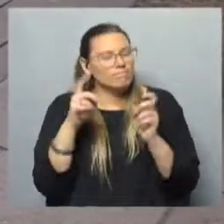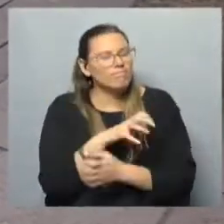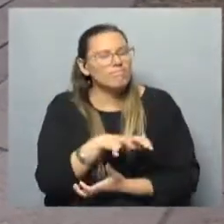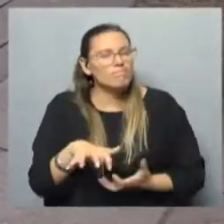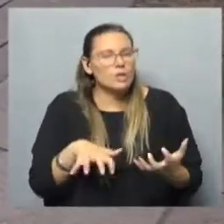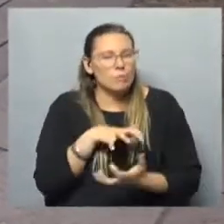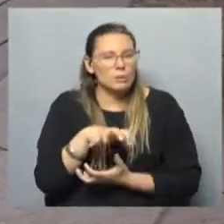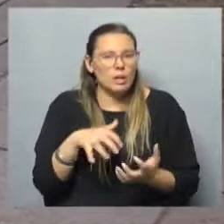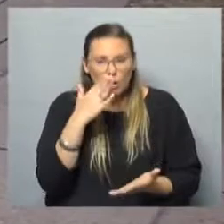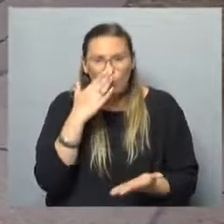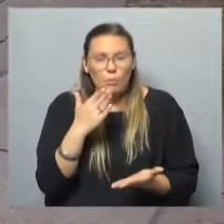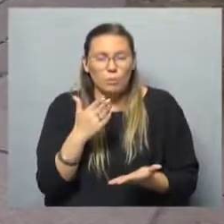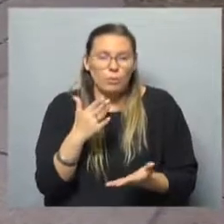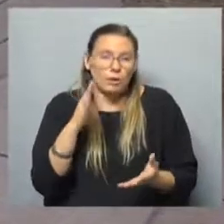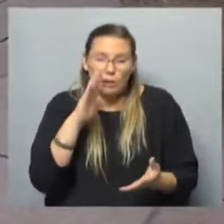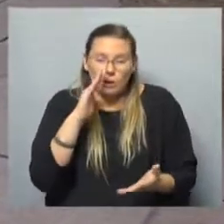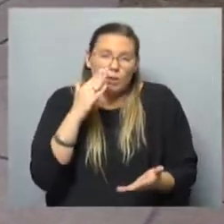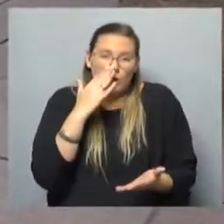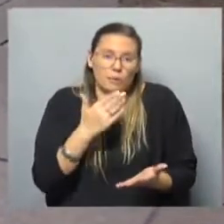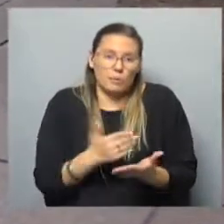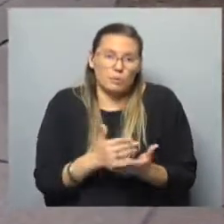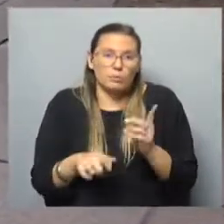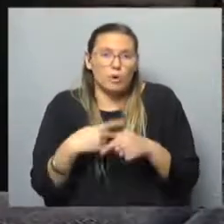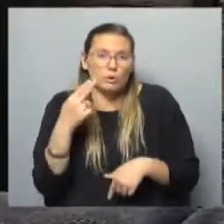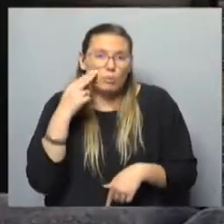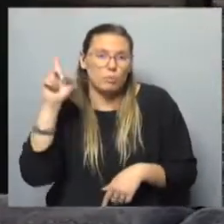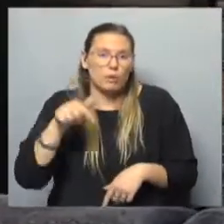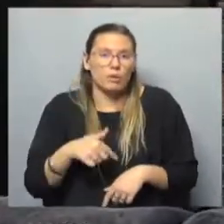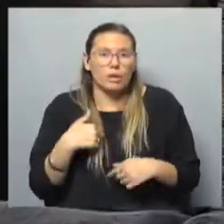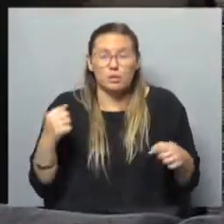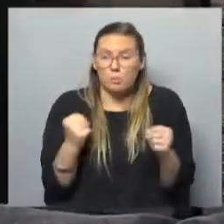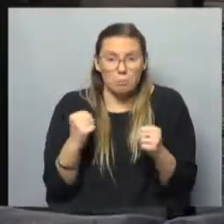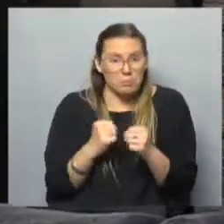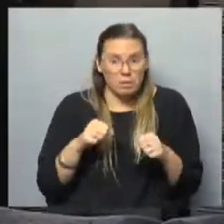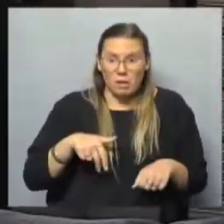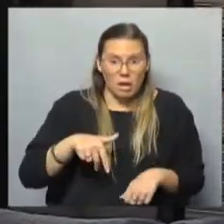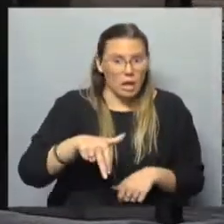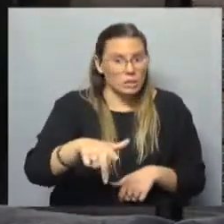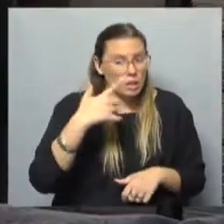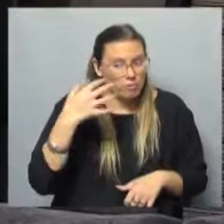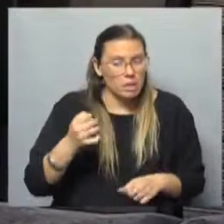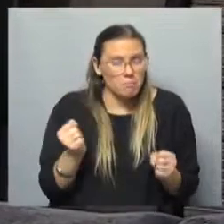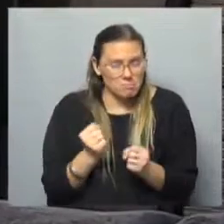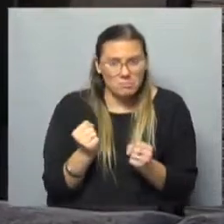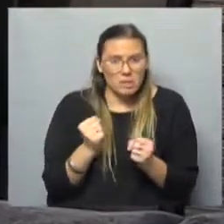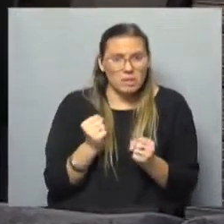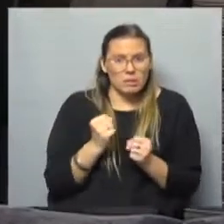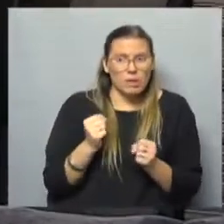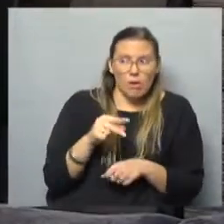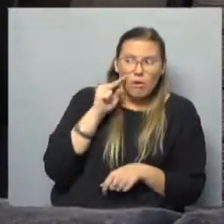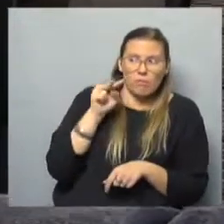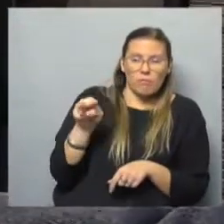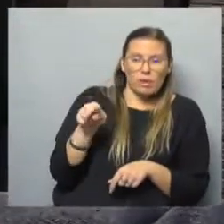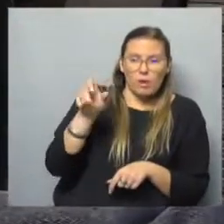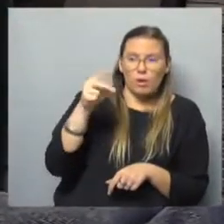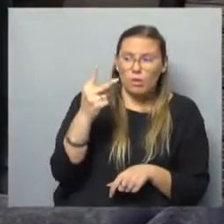complicado y es lo que finalmente termina haciendo que se generen los demás conflictos. Yo ando con miedo en la calle. Ando con miedo, ya donde veo